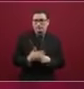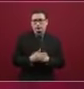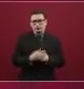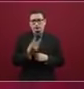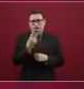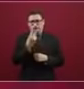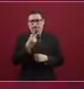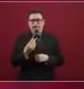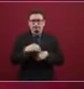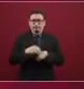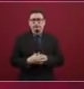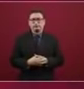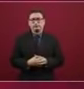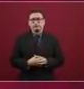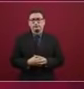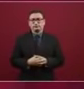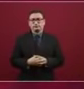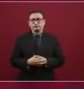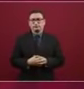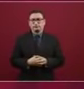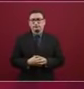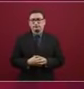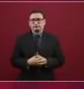más. Hay